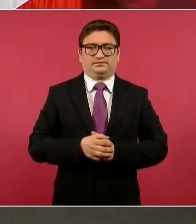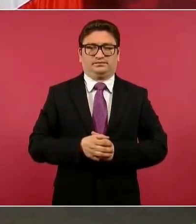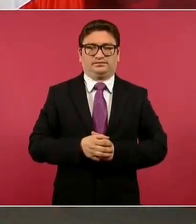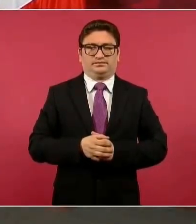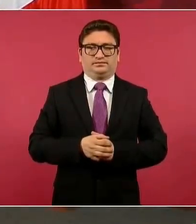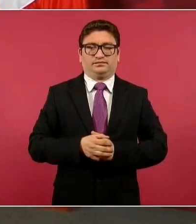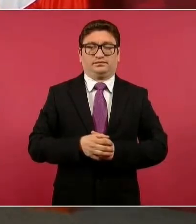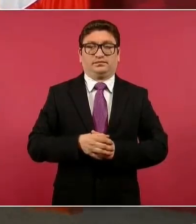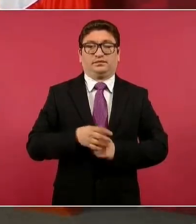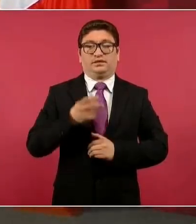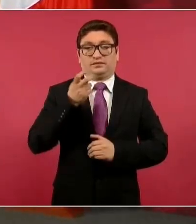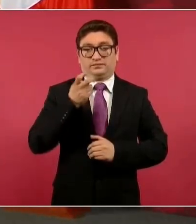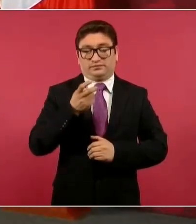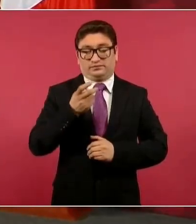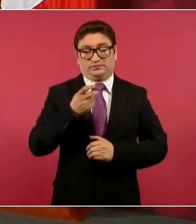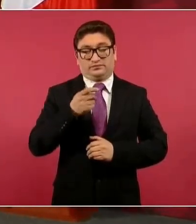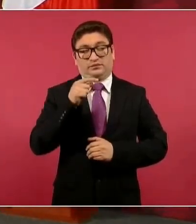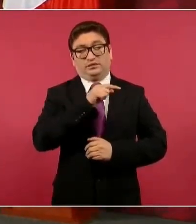En los bancos,